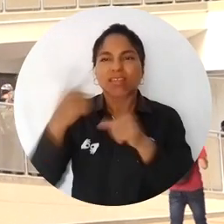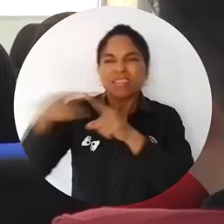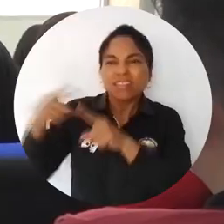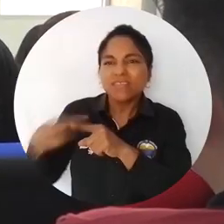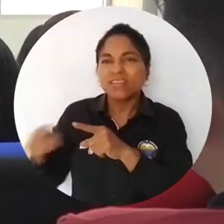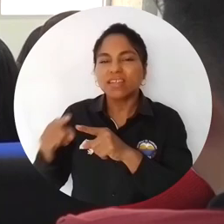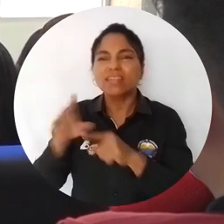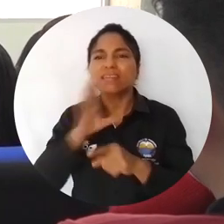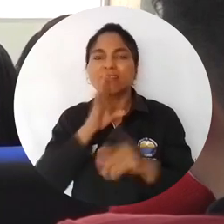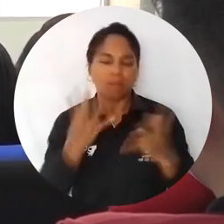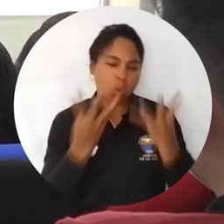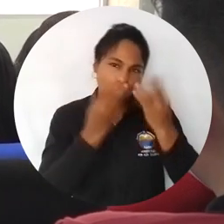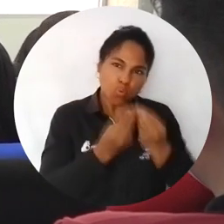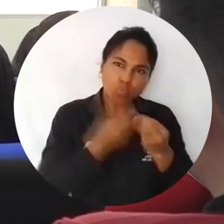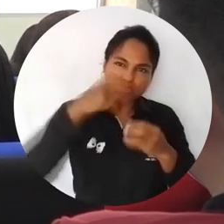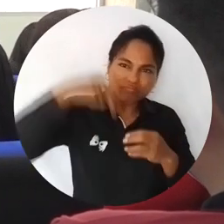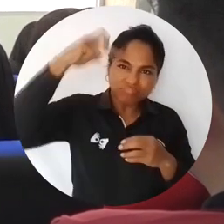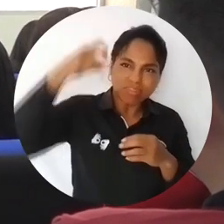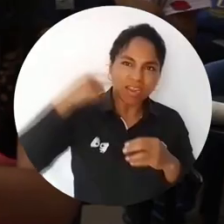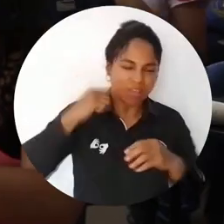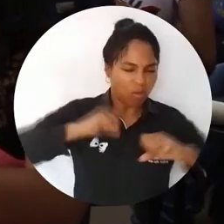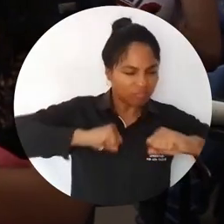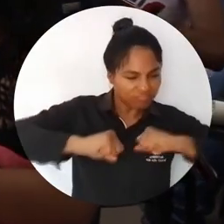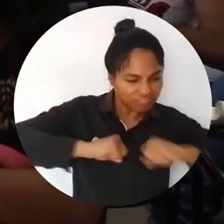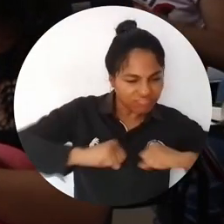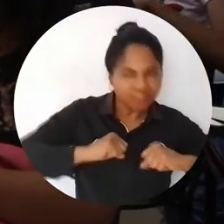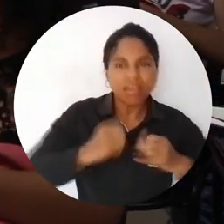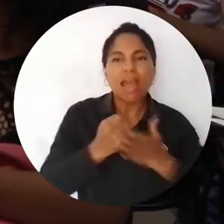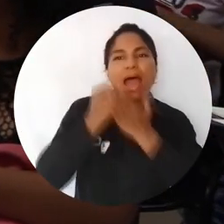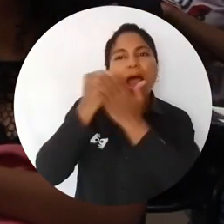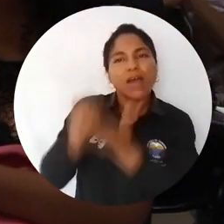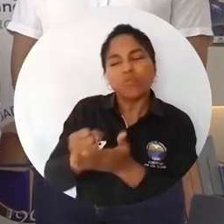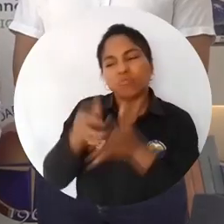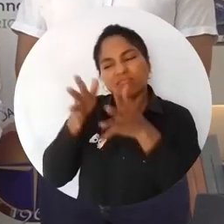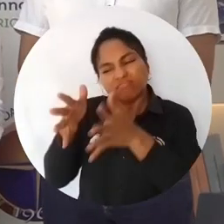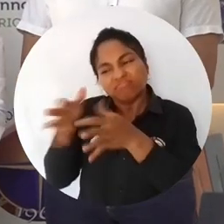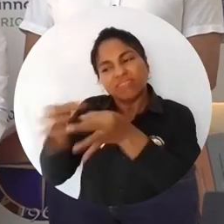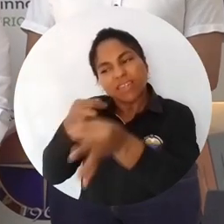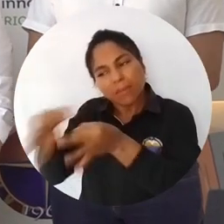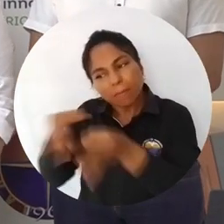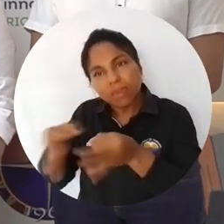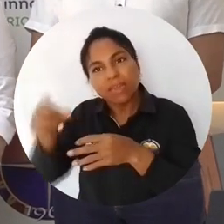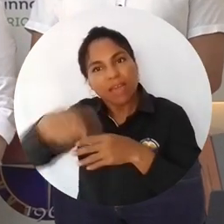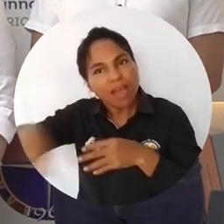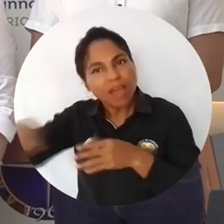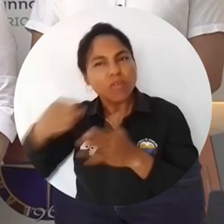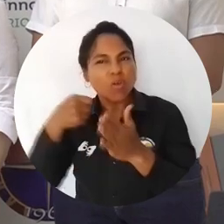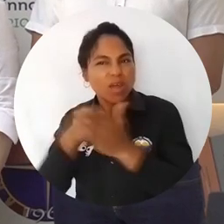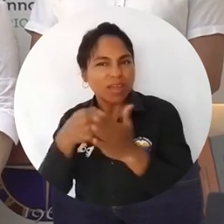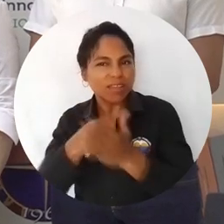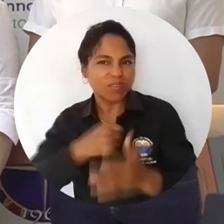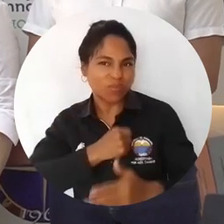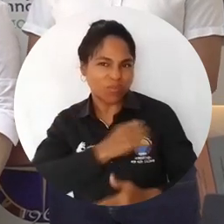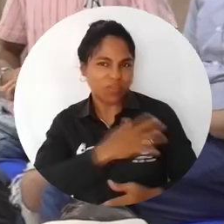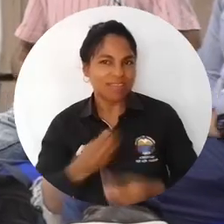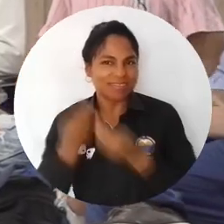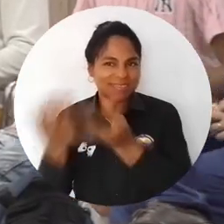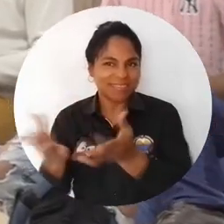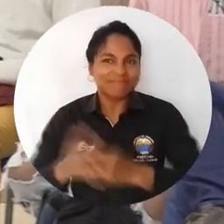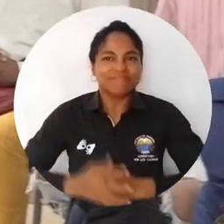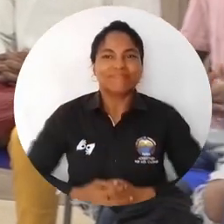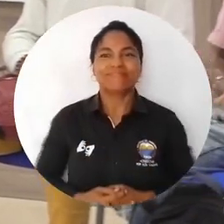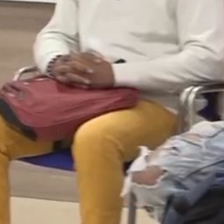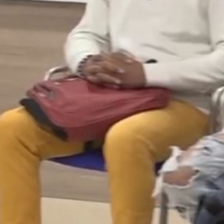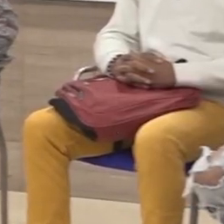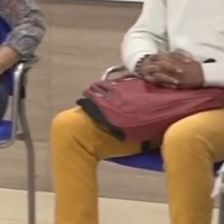Unimagdalena se encarga de presentar la información académica y personal de los jóvenes beneficiarios, para lo cual trabaja un grupo de profesionales capacitados que